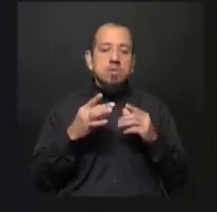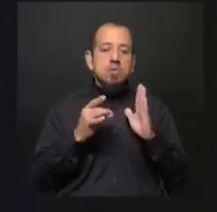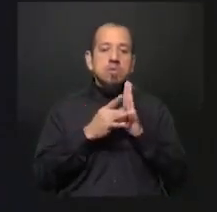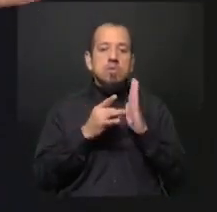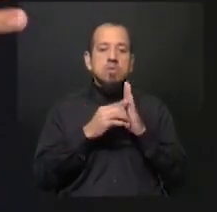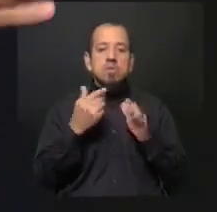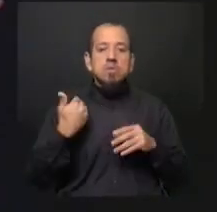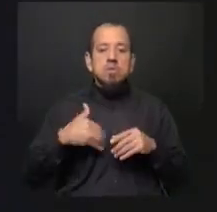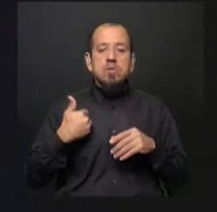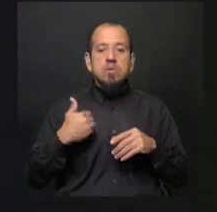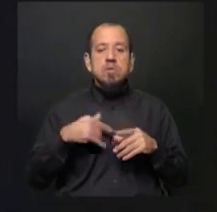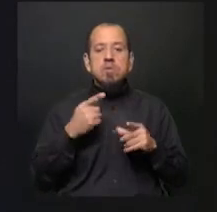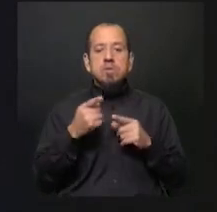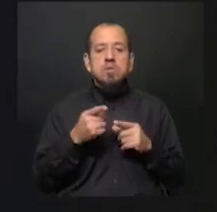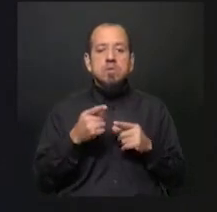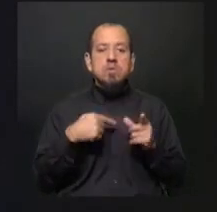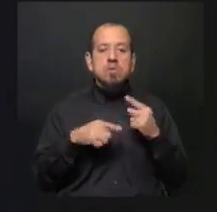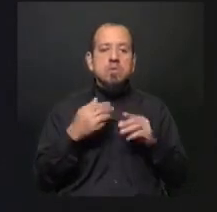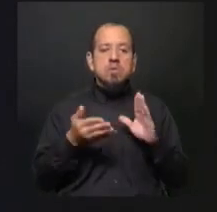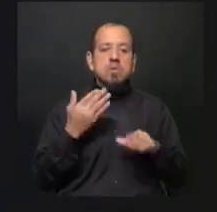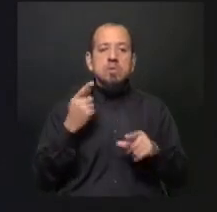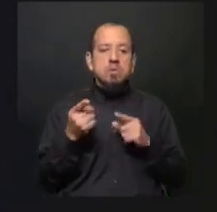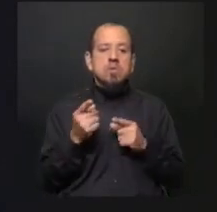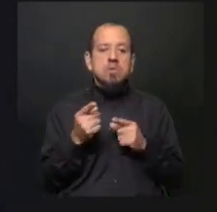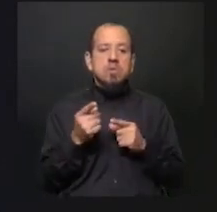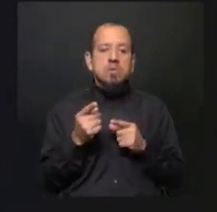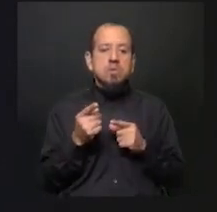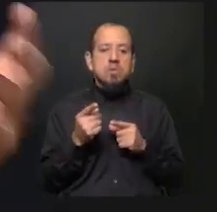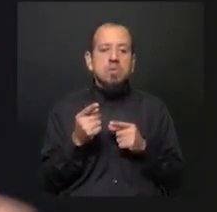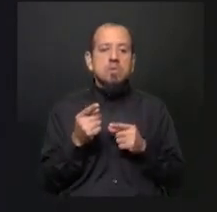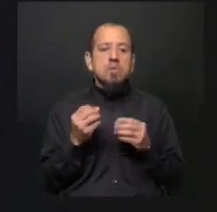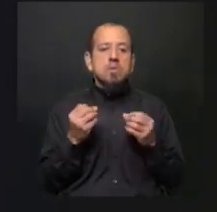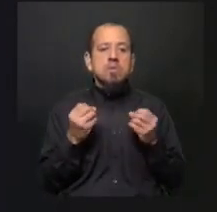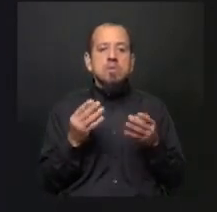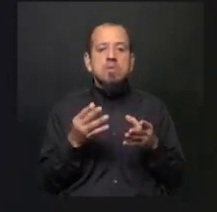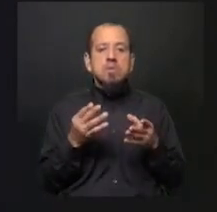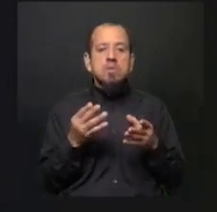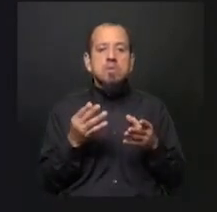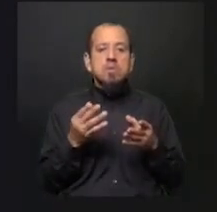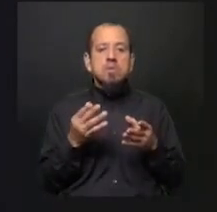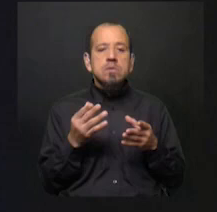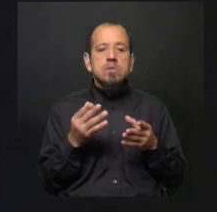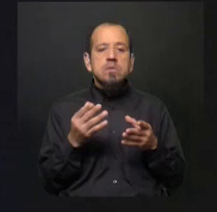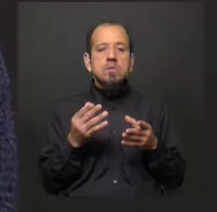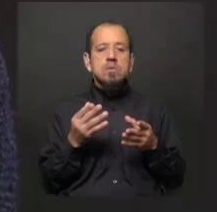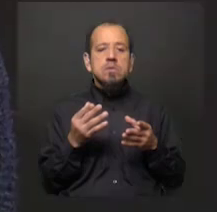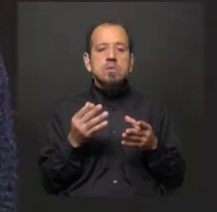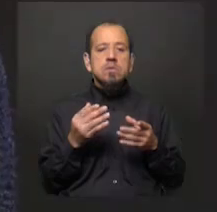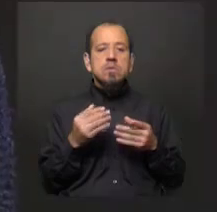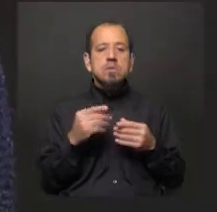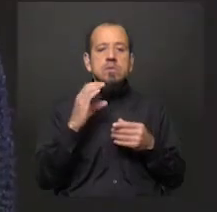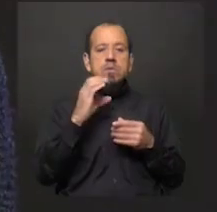caso de un argentino tiene unos años que fue como que más resonó en el río de la plata porque está millones de dólares